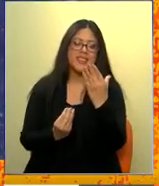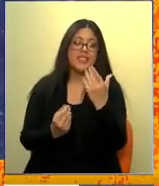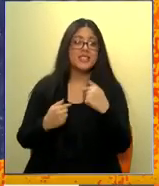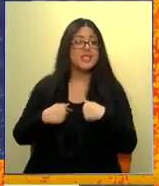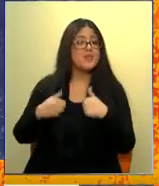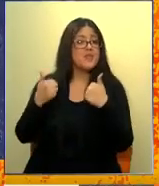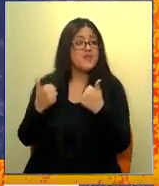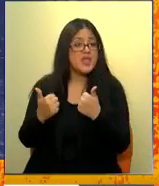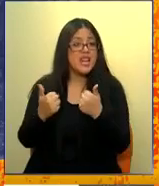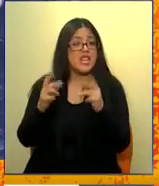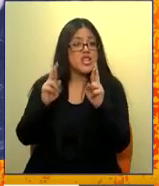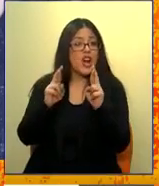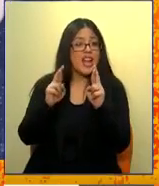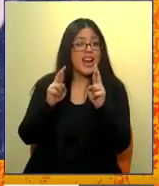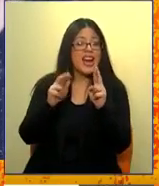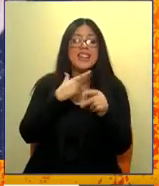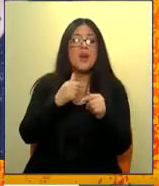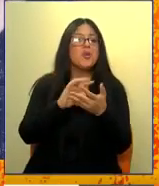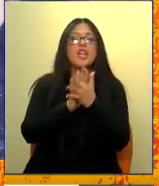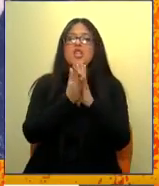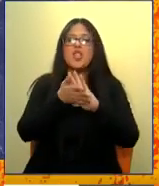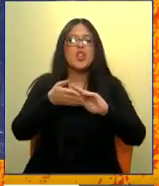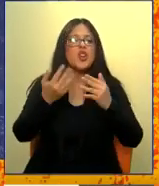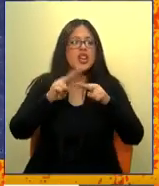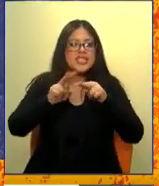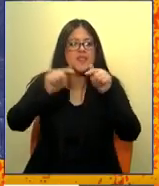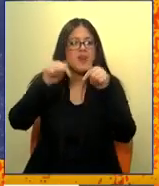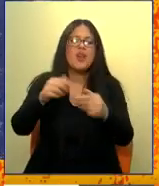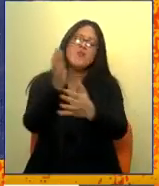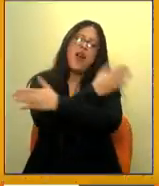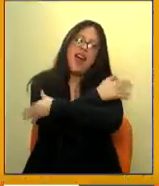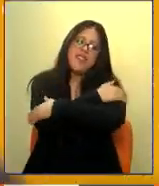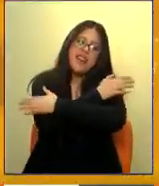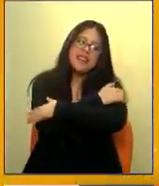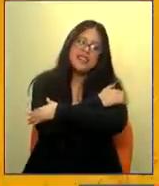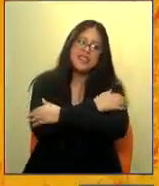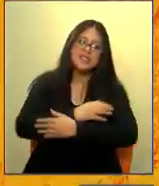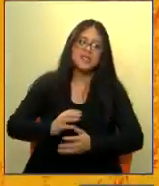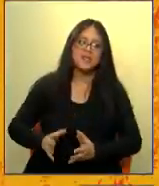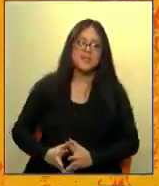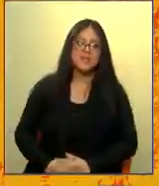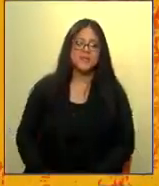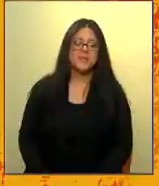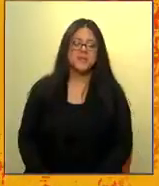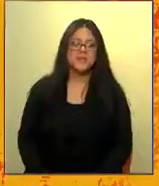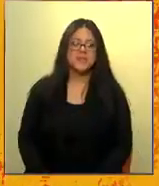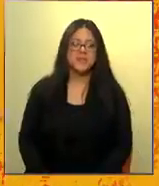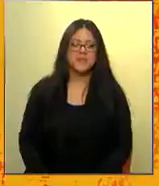y ojalá que te gusten todas las preparaciones que acabamos de realizar. Un abrazo gigante.